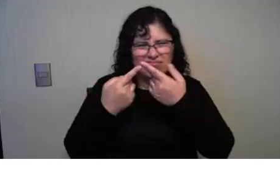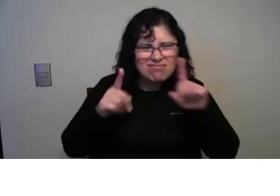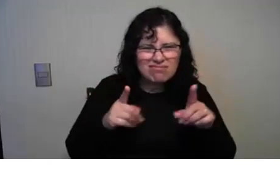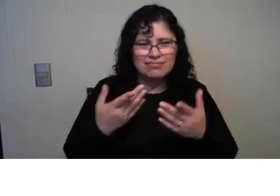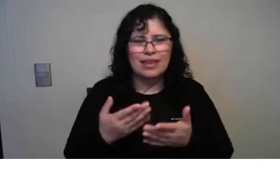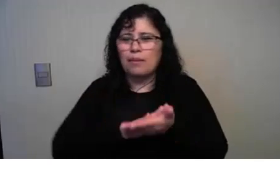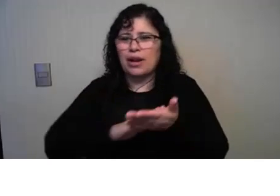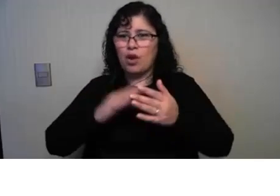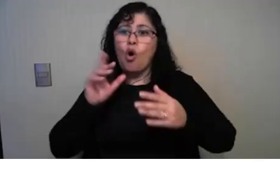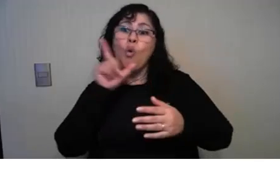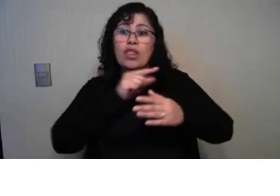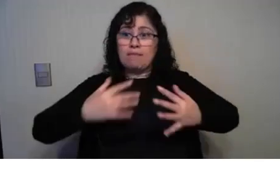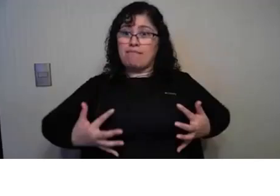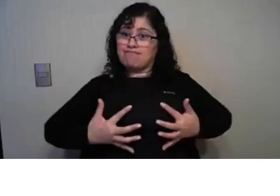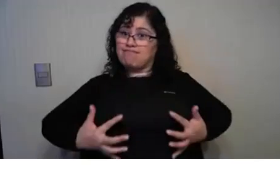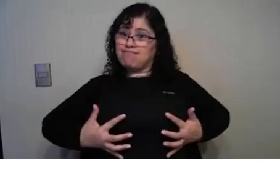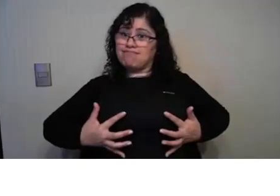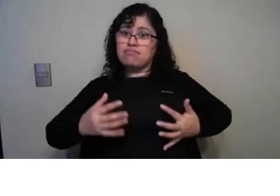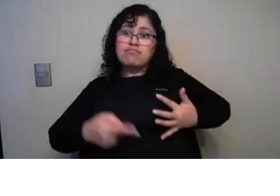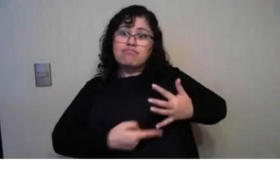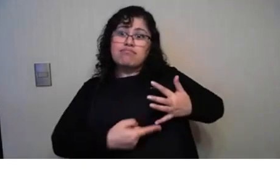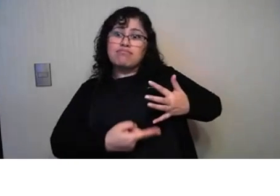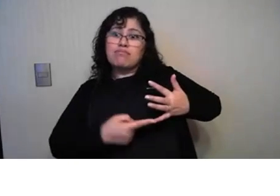costilla, que está aquí marcada,